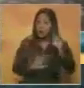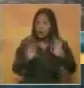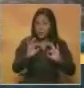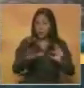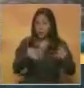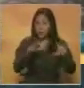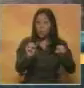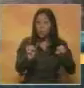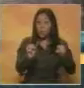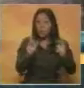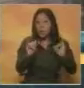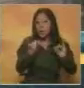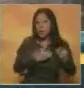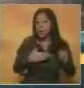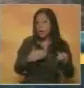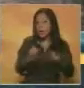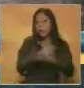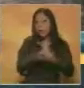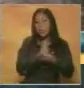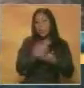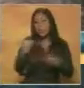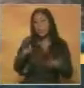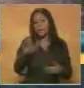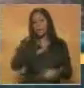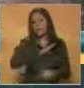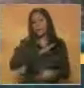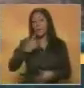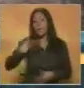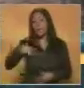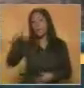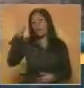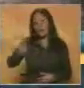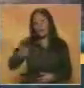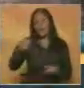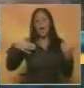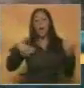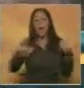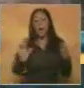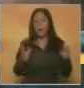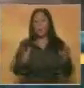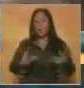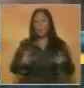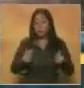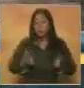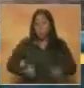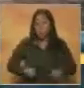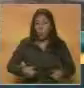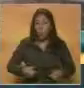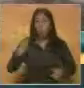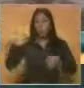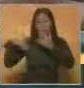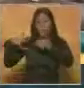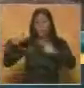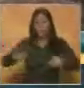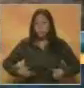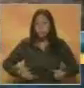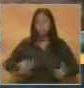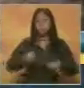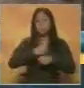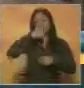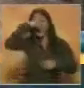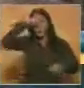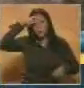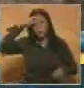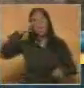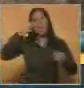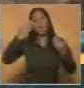para evidentemente quitarle ese derecho de propiedad que tiene esa persona, que a lo mejor con mucho esfuerzo ha tenido ese terreno o ha sido pisatario de ese